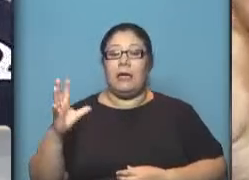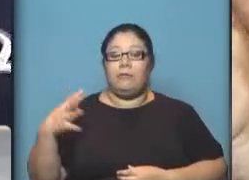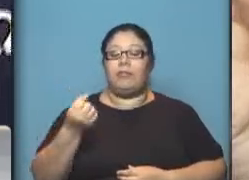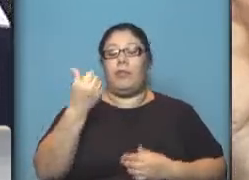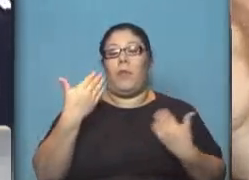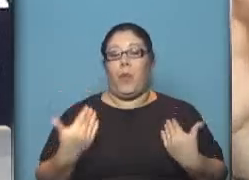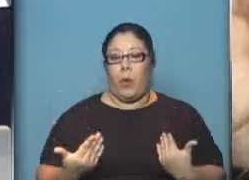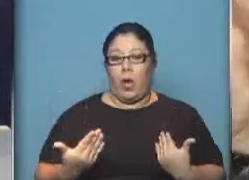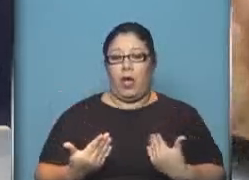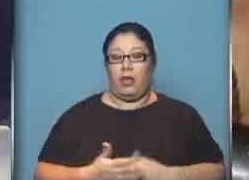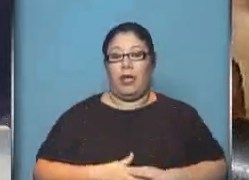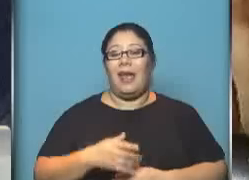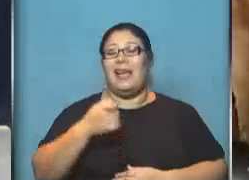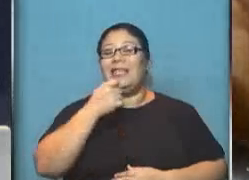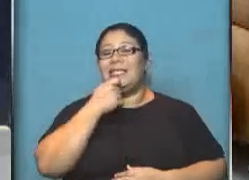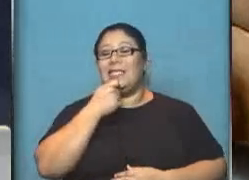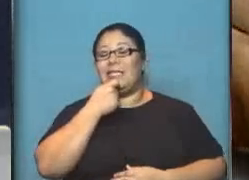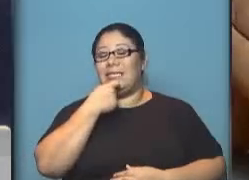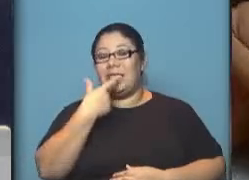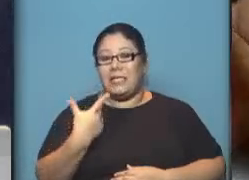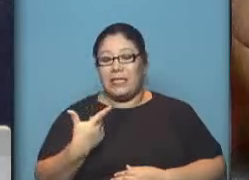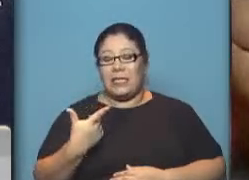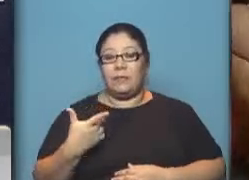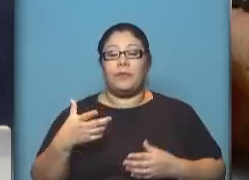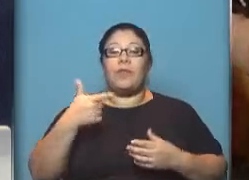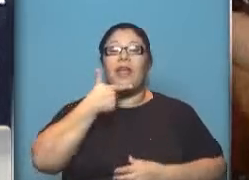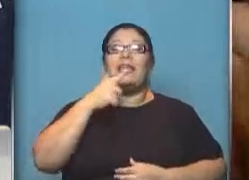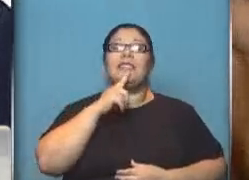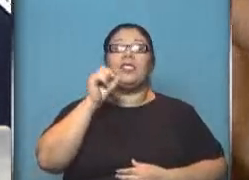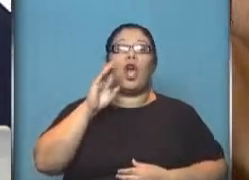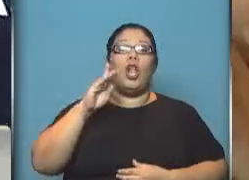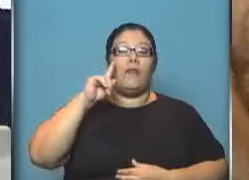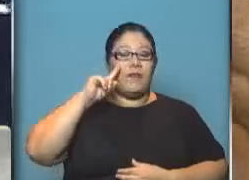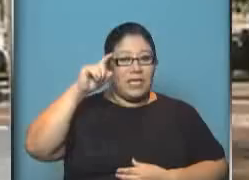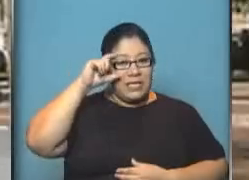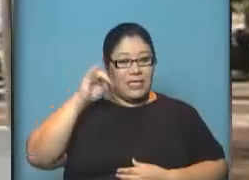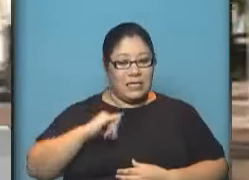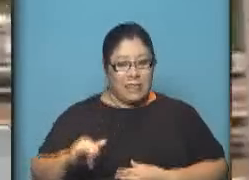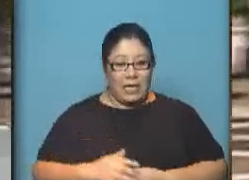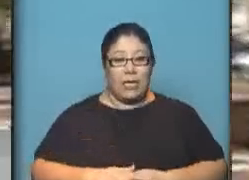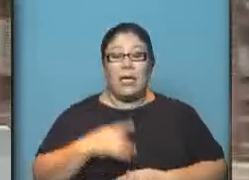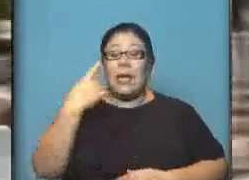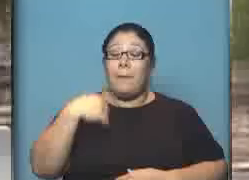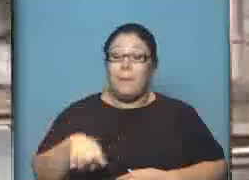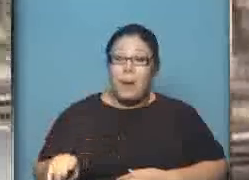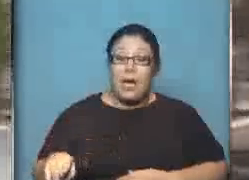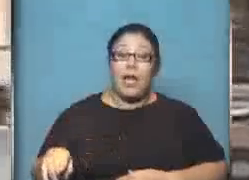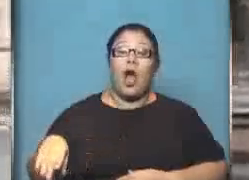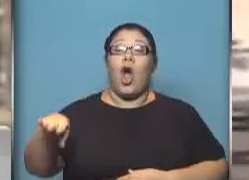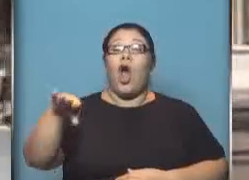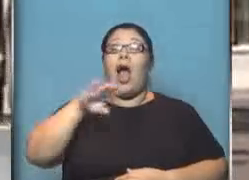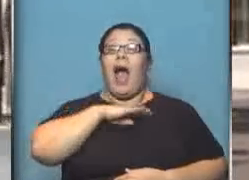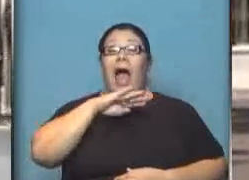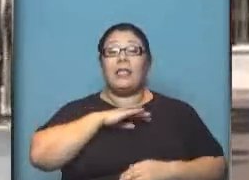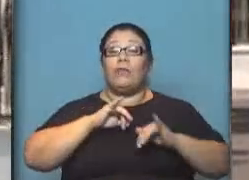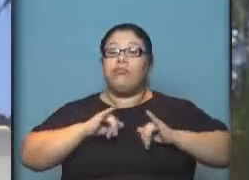un espaldarazo a la precandidatura presidencial de Margarita Stolbizer. Pero justamente cuando estaba culminando el cierre de campaña